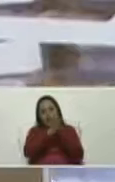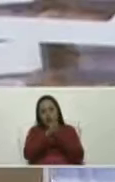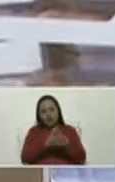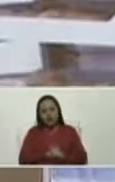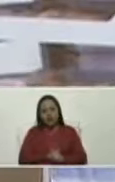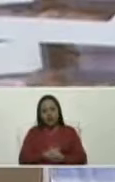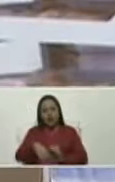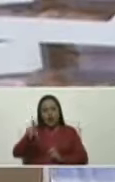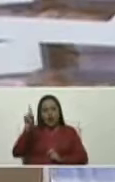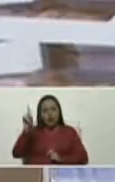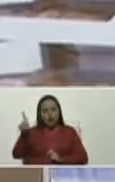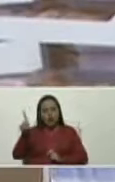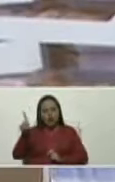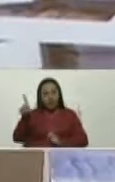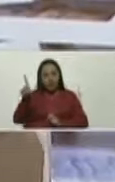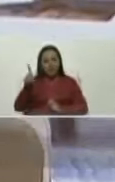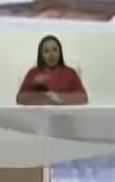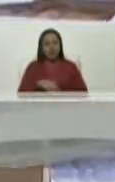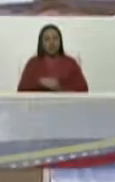la una,